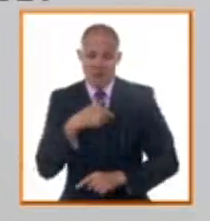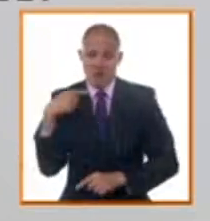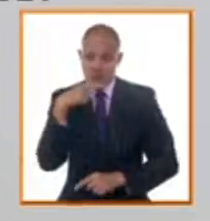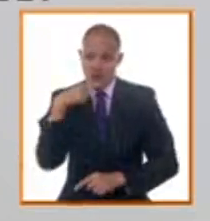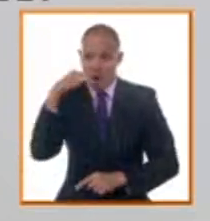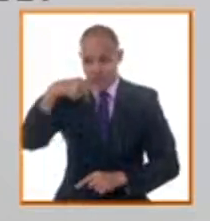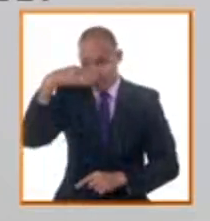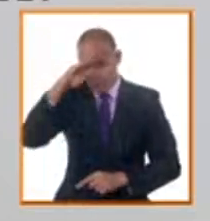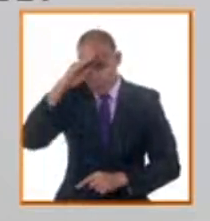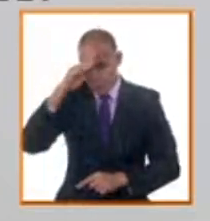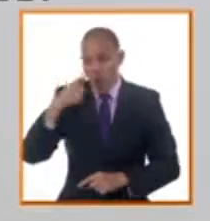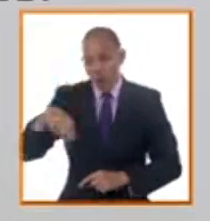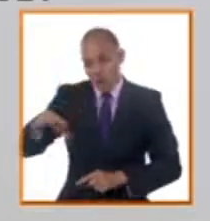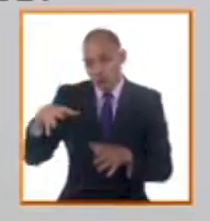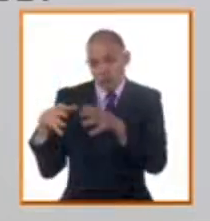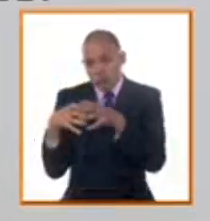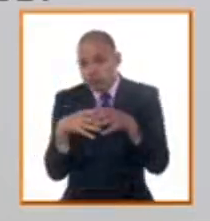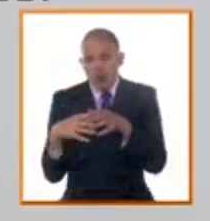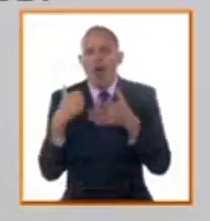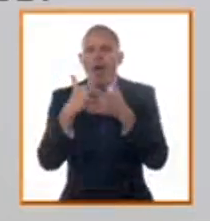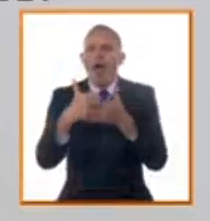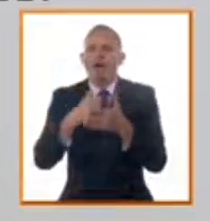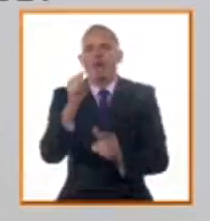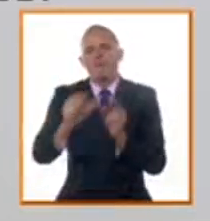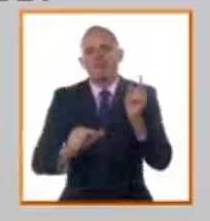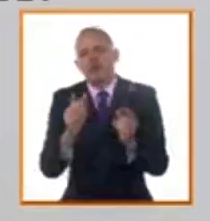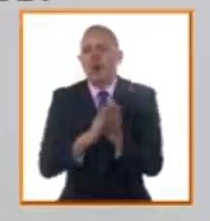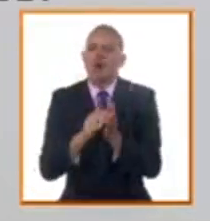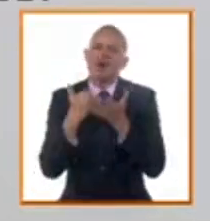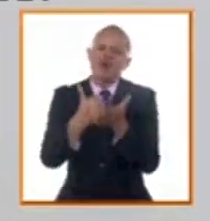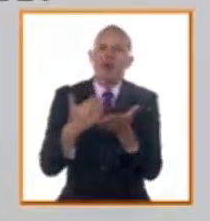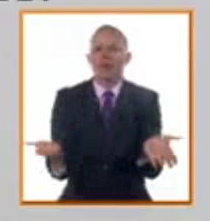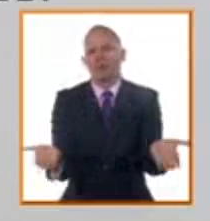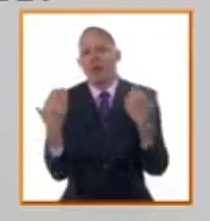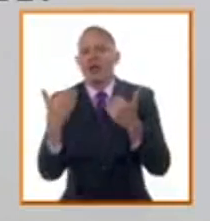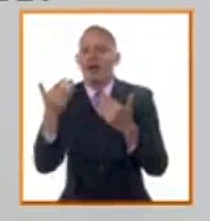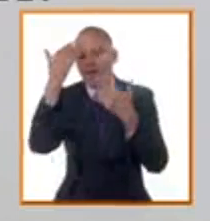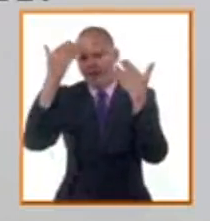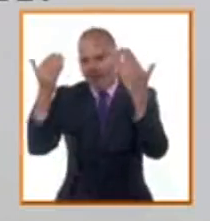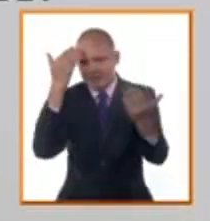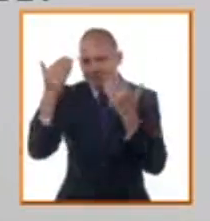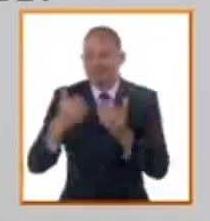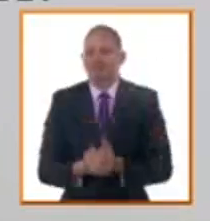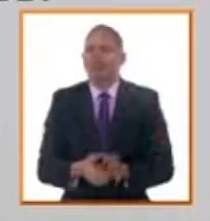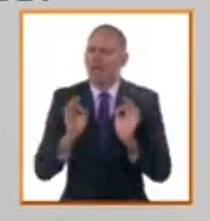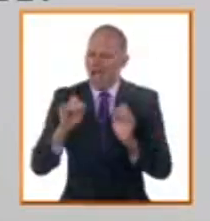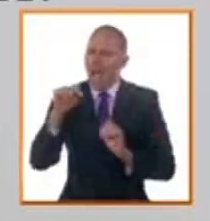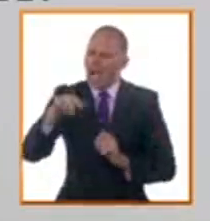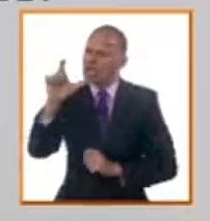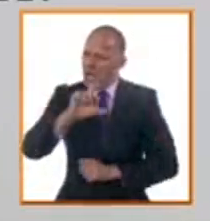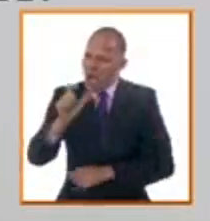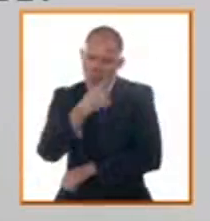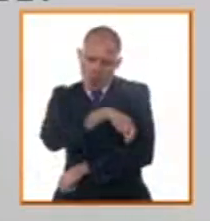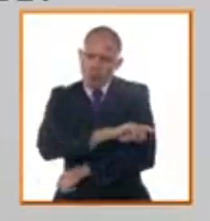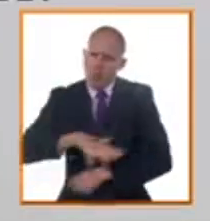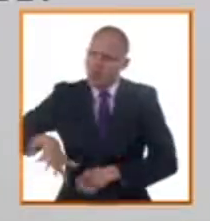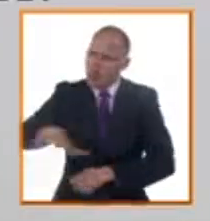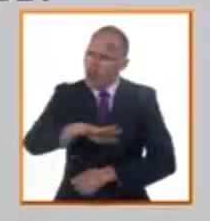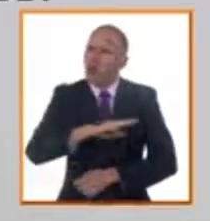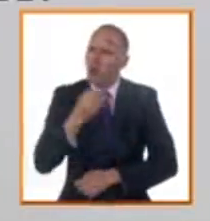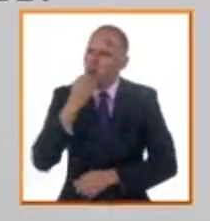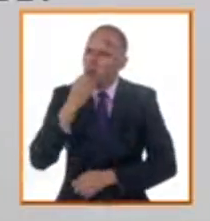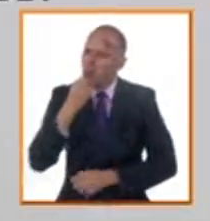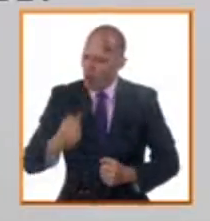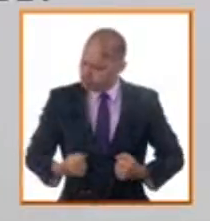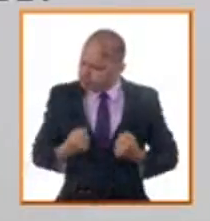un esfuerzo grandioso y que lo agradece el pueblo camagüeyano y toda la sociedad. Los agramontinos saldremos adelante, y es la confianza que tiene también la